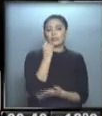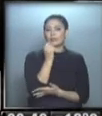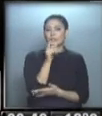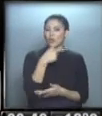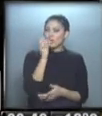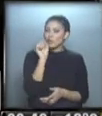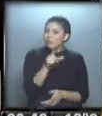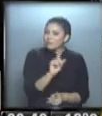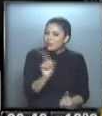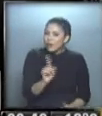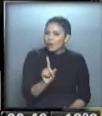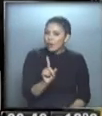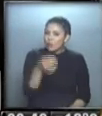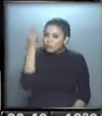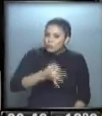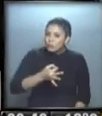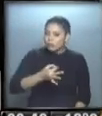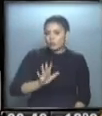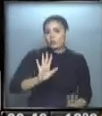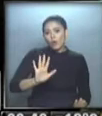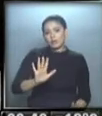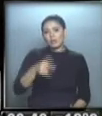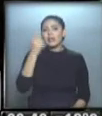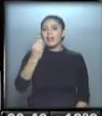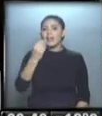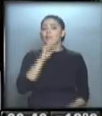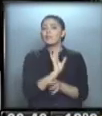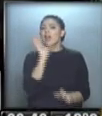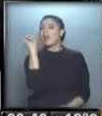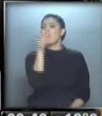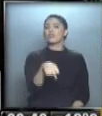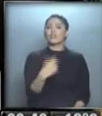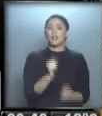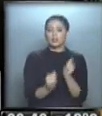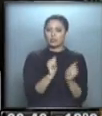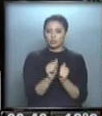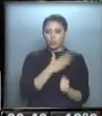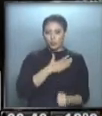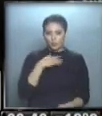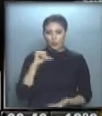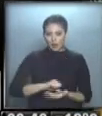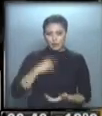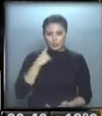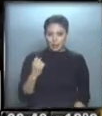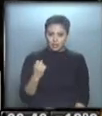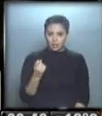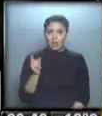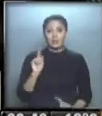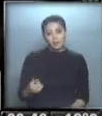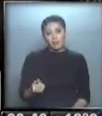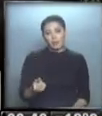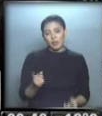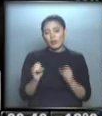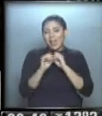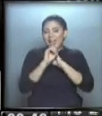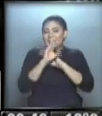es un simple delito económico. Esto lo que implica es una ignorancia absoluta de la historia de nuestro país, de España, y desde luego un